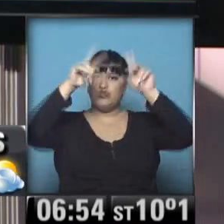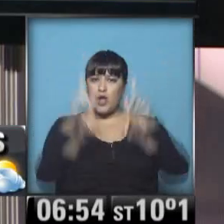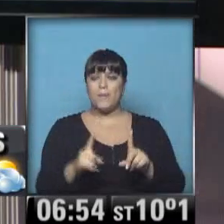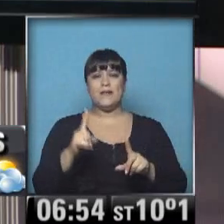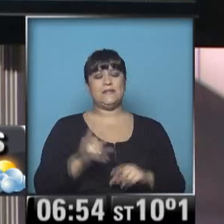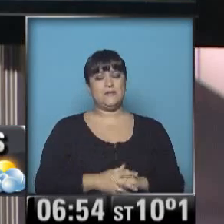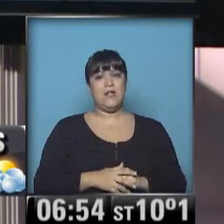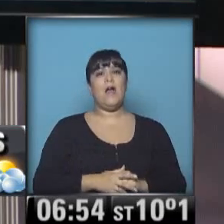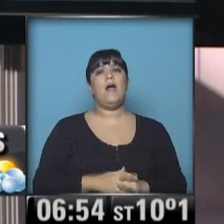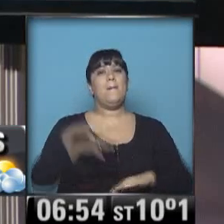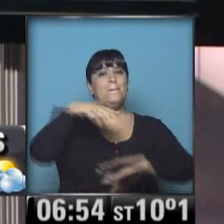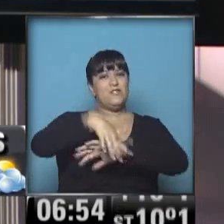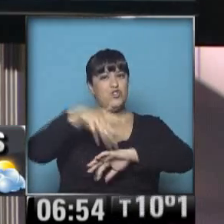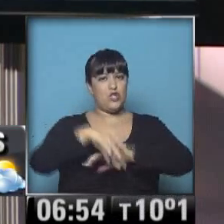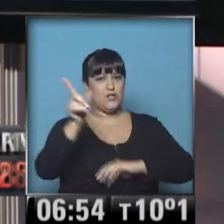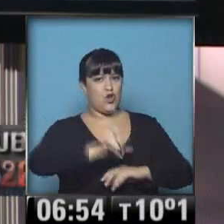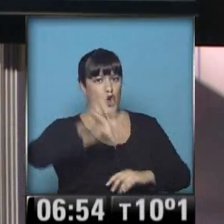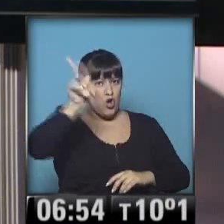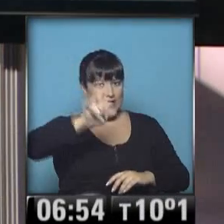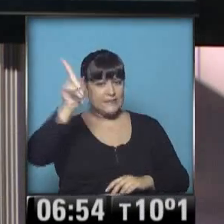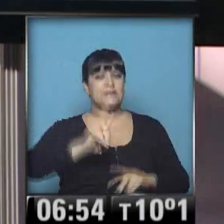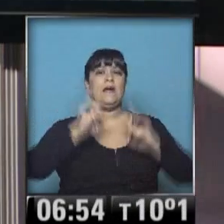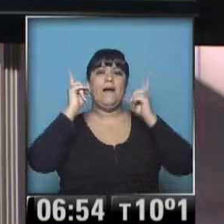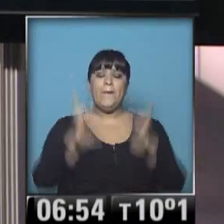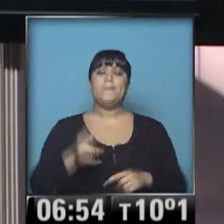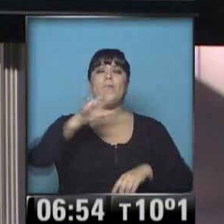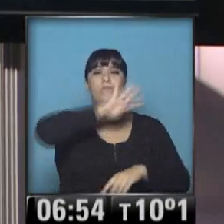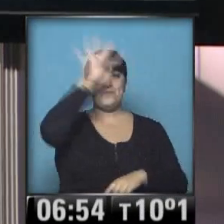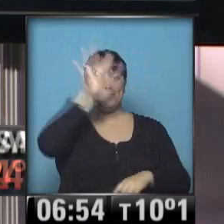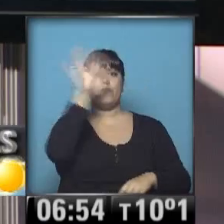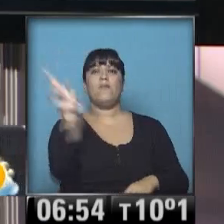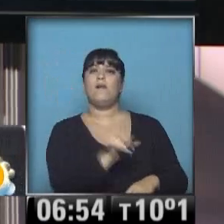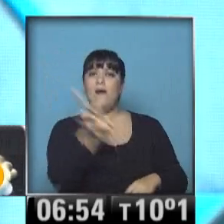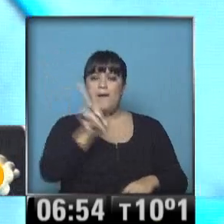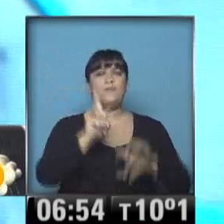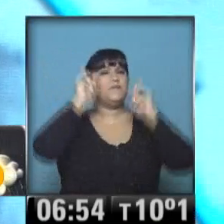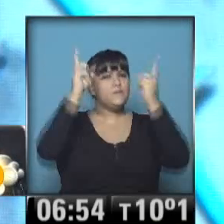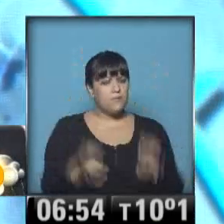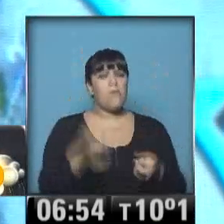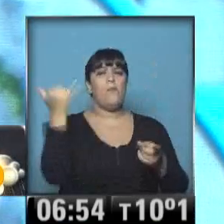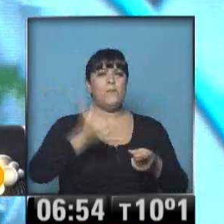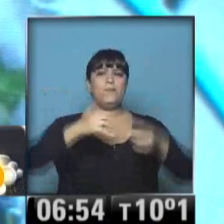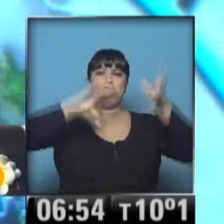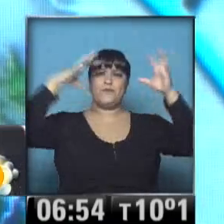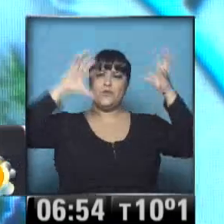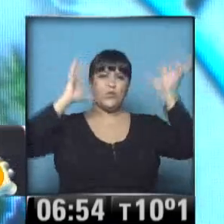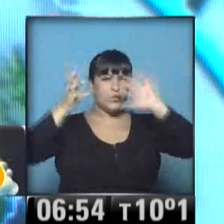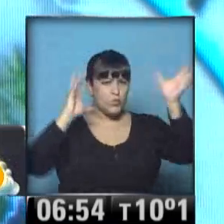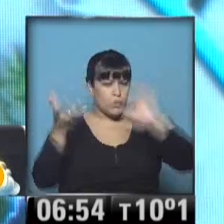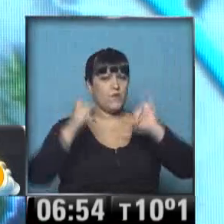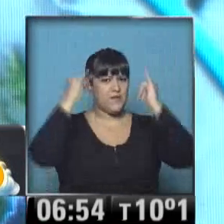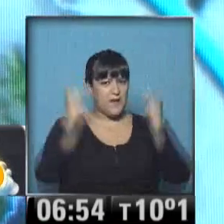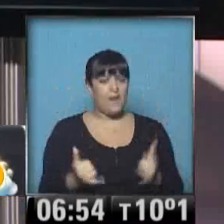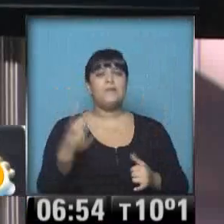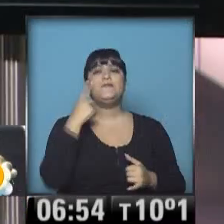norte. Este de Misiones. Y en el este de Formosa, también hay algún nubarrón por allí dando vueltas.